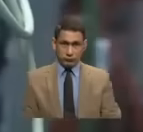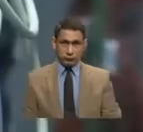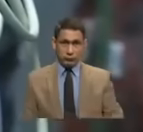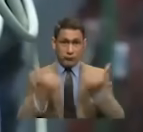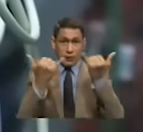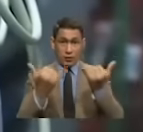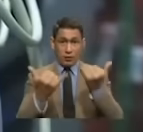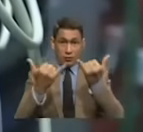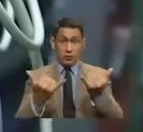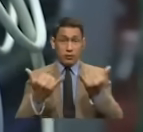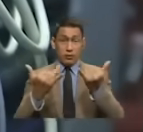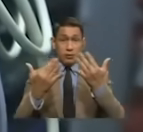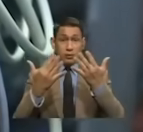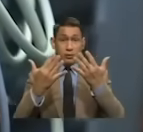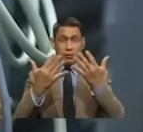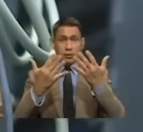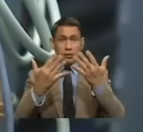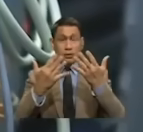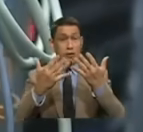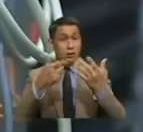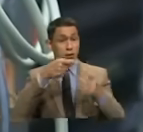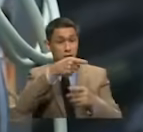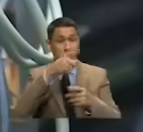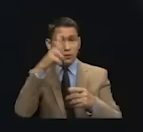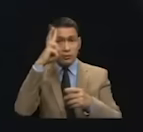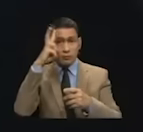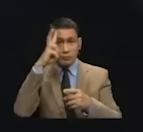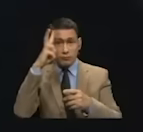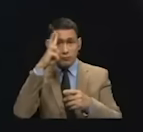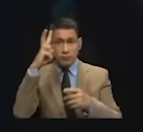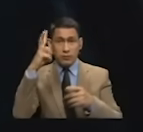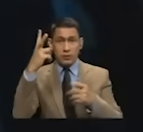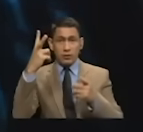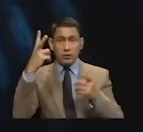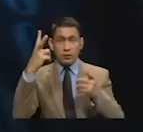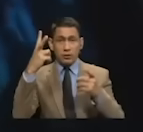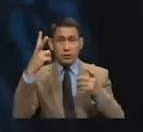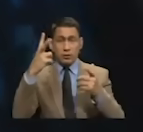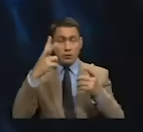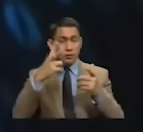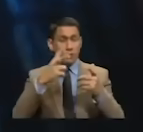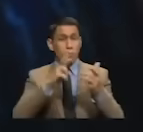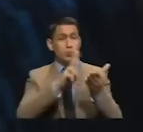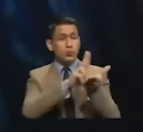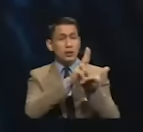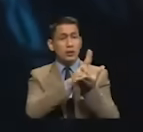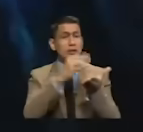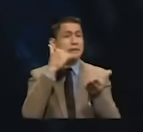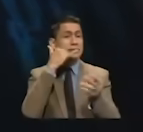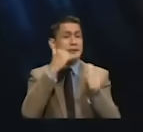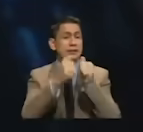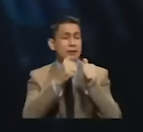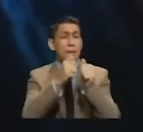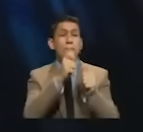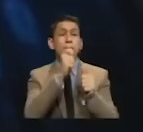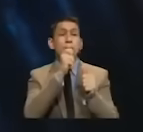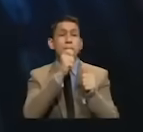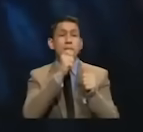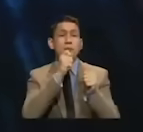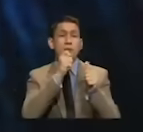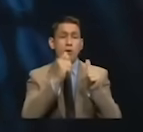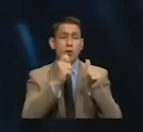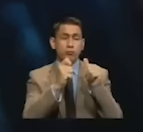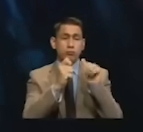además de tener protección de datos, tenía varias seguridades, incluso la utilización de un PIN o una contraseña para grupos y listas de